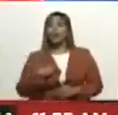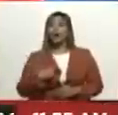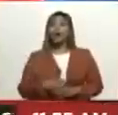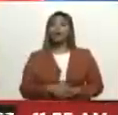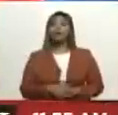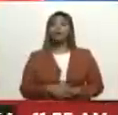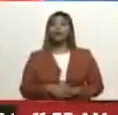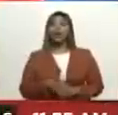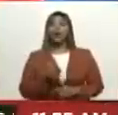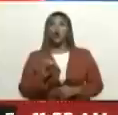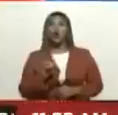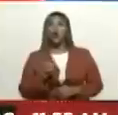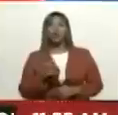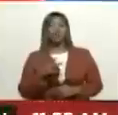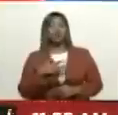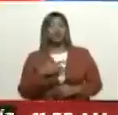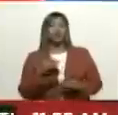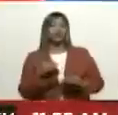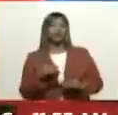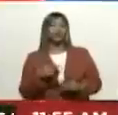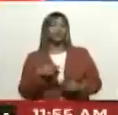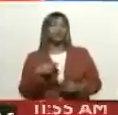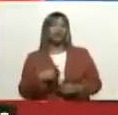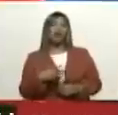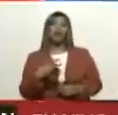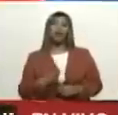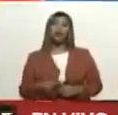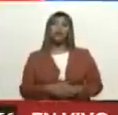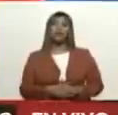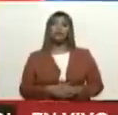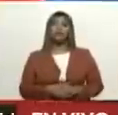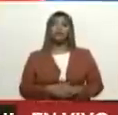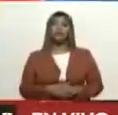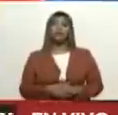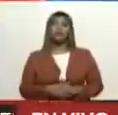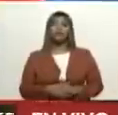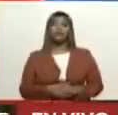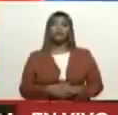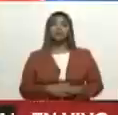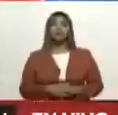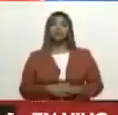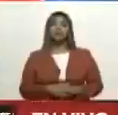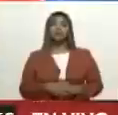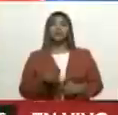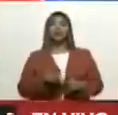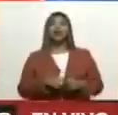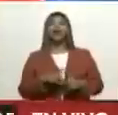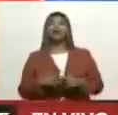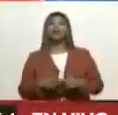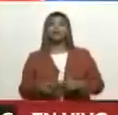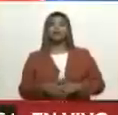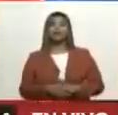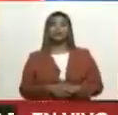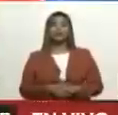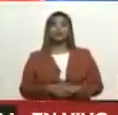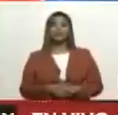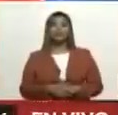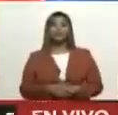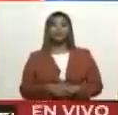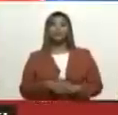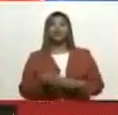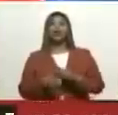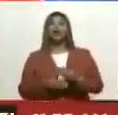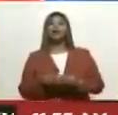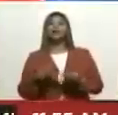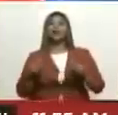o osen no pagarle esa extorsión, vean ustedes, entonces van y atentan